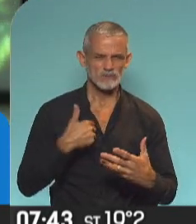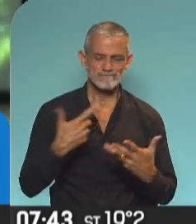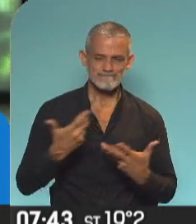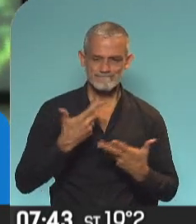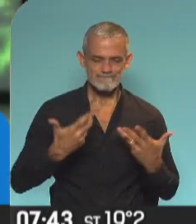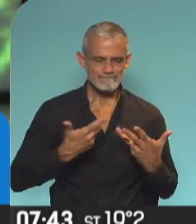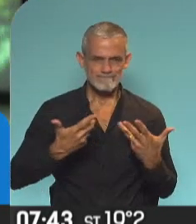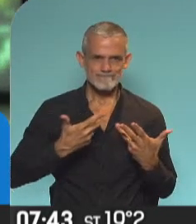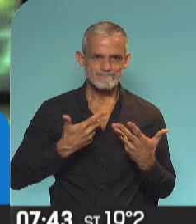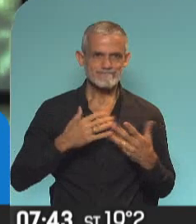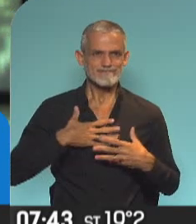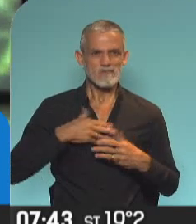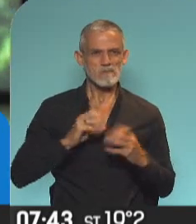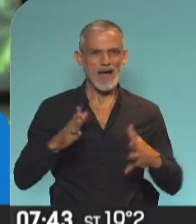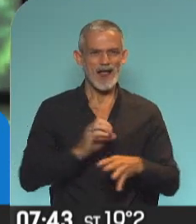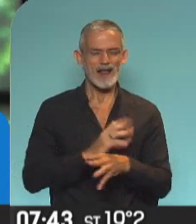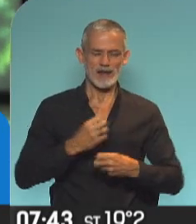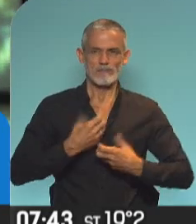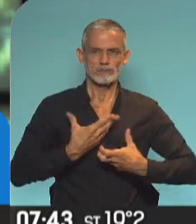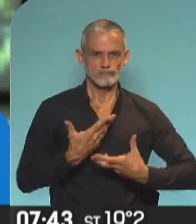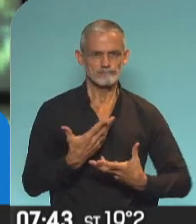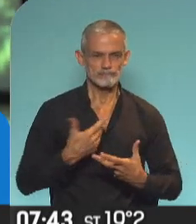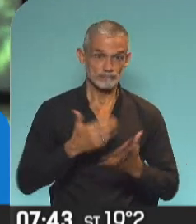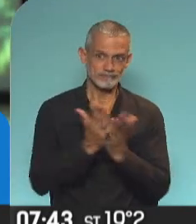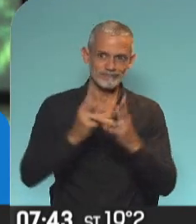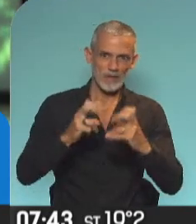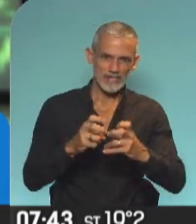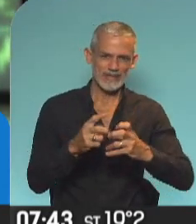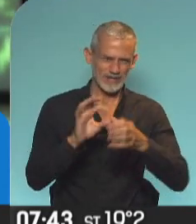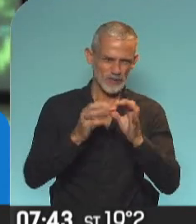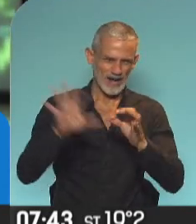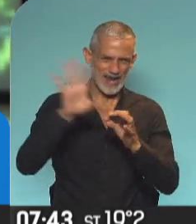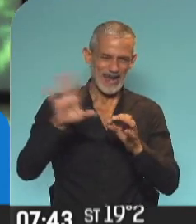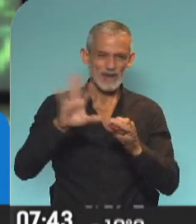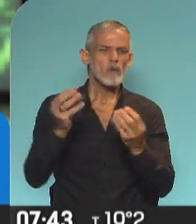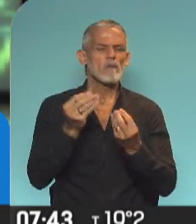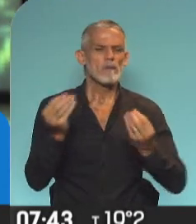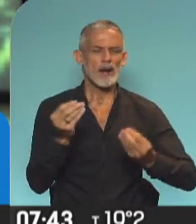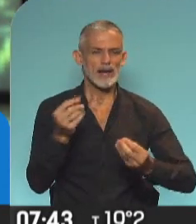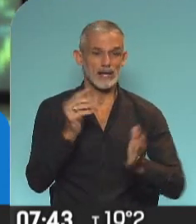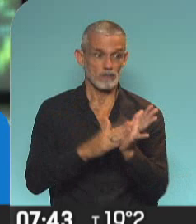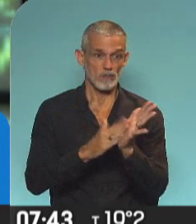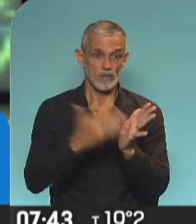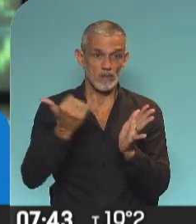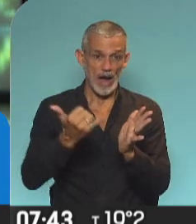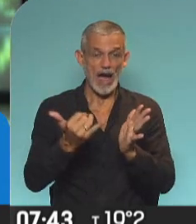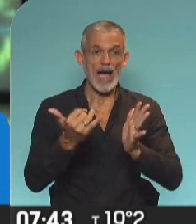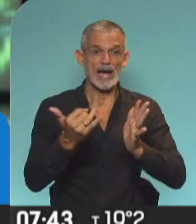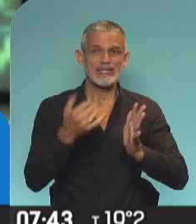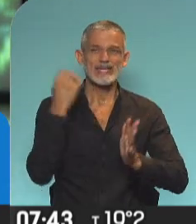inestabilidad emocional. Por eso ellos habían decidido hacer este estudio, justamente como te decía al comienzo, para demostrar la prevalencia